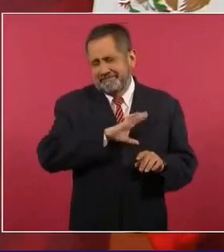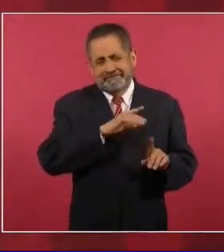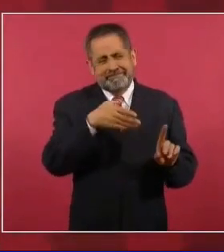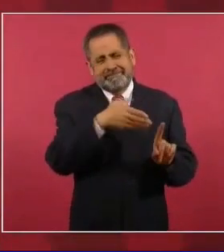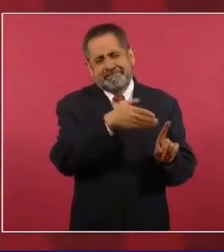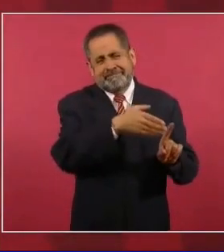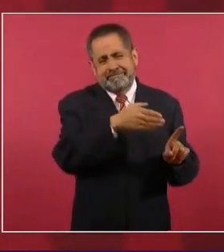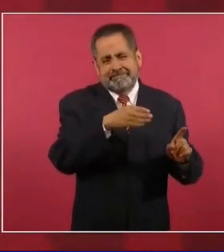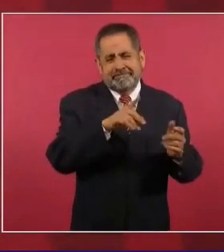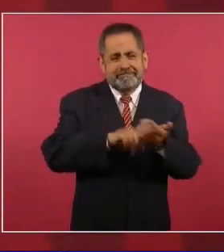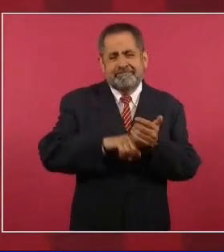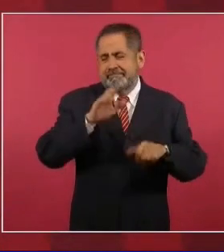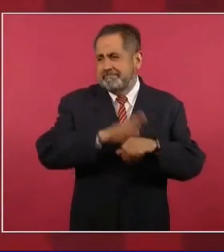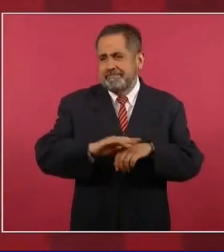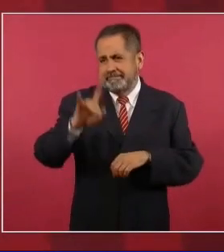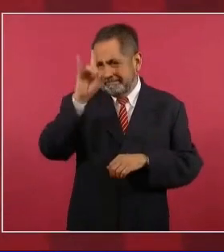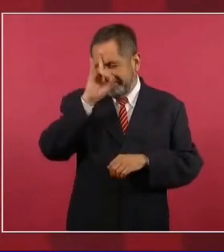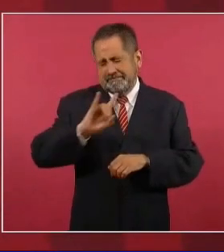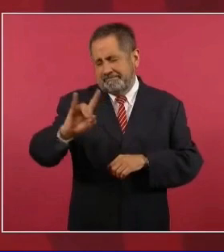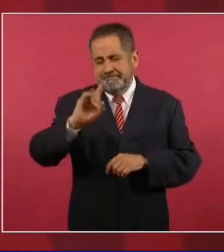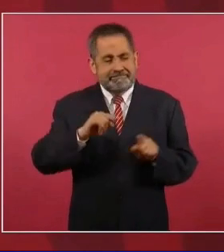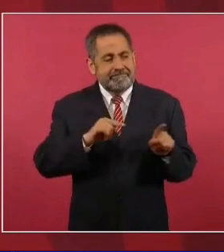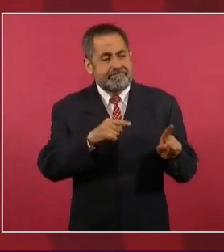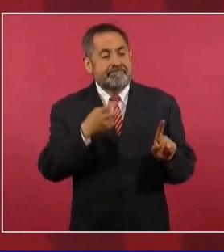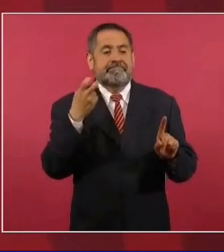¿Quién es el más guapo?